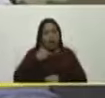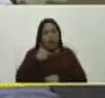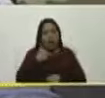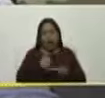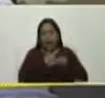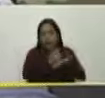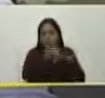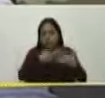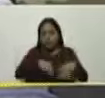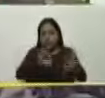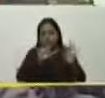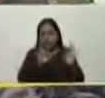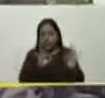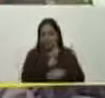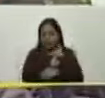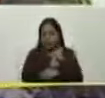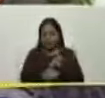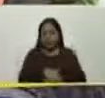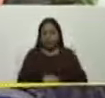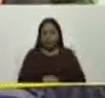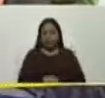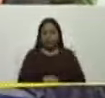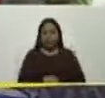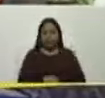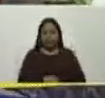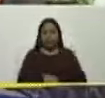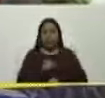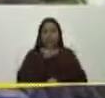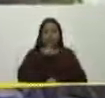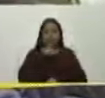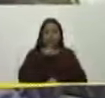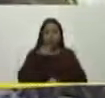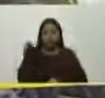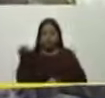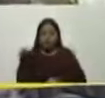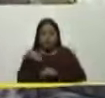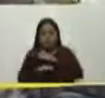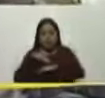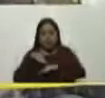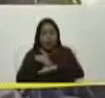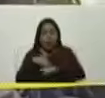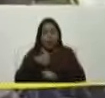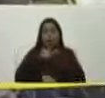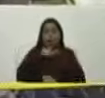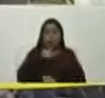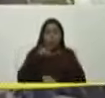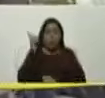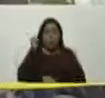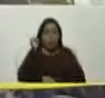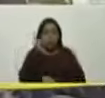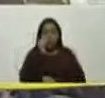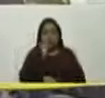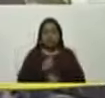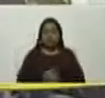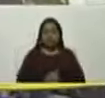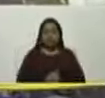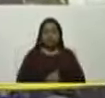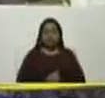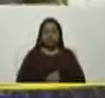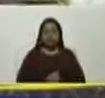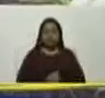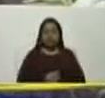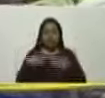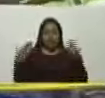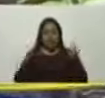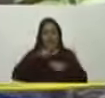especial de inmediato, ¿verdad? A los abuelos, ahí está el ministro de los abuelos y abuelas, ¿verdad? Con la gran